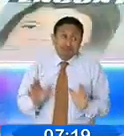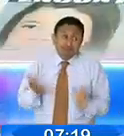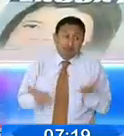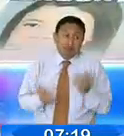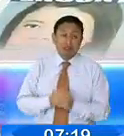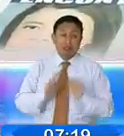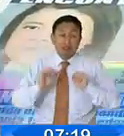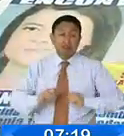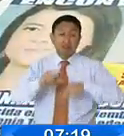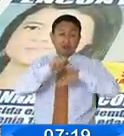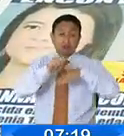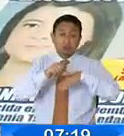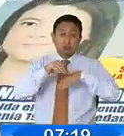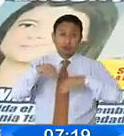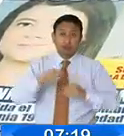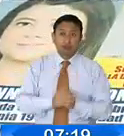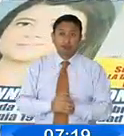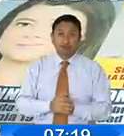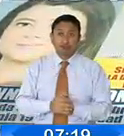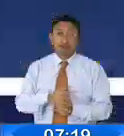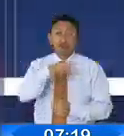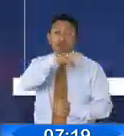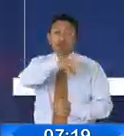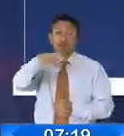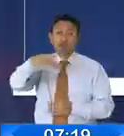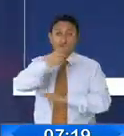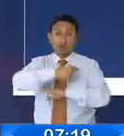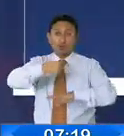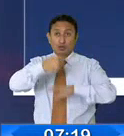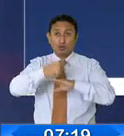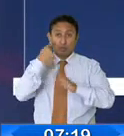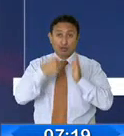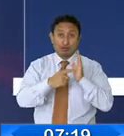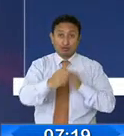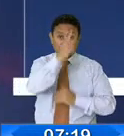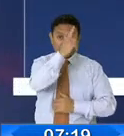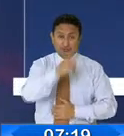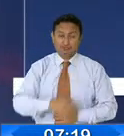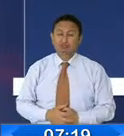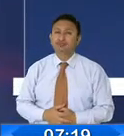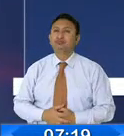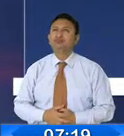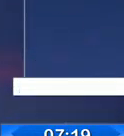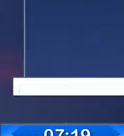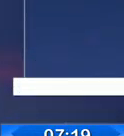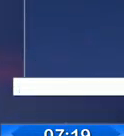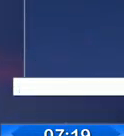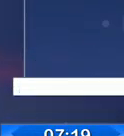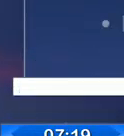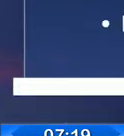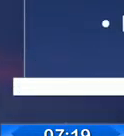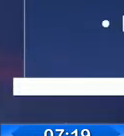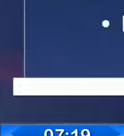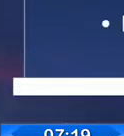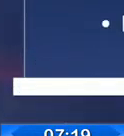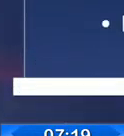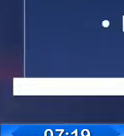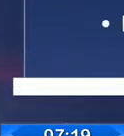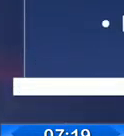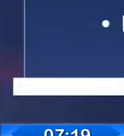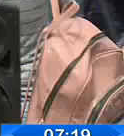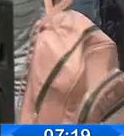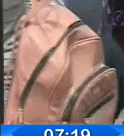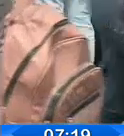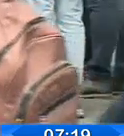órganos. Las provincias con mayor índice de desaparición son Guayas, con 20%, Pichincha 17%, Manabí